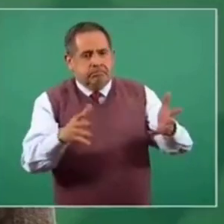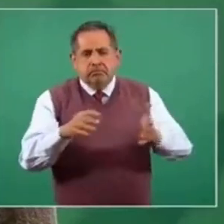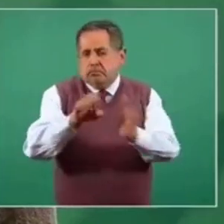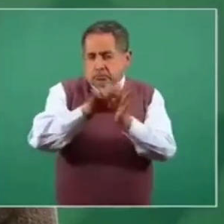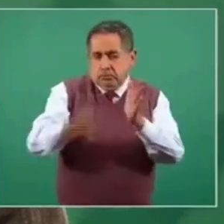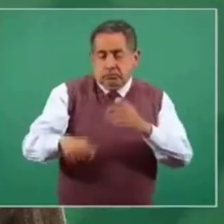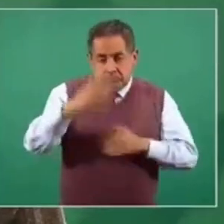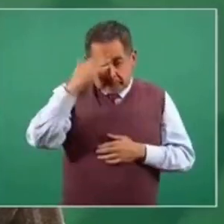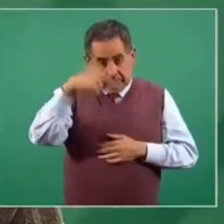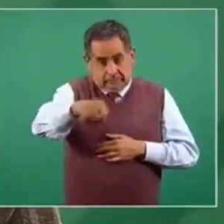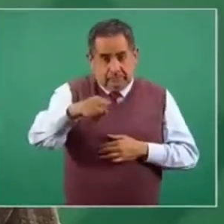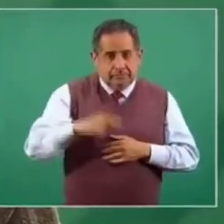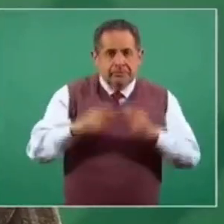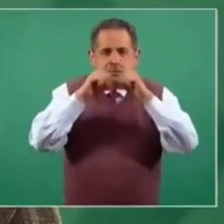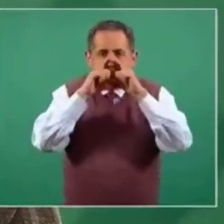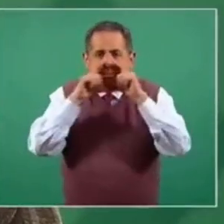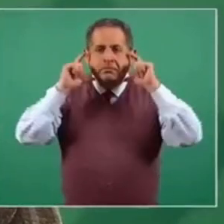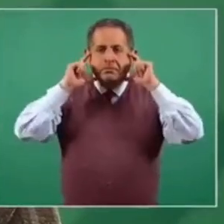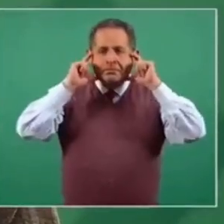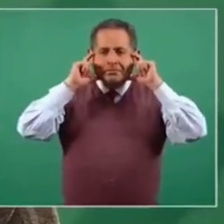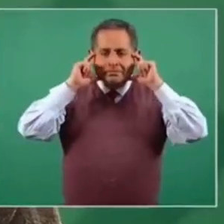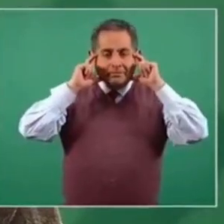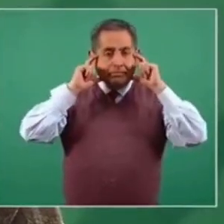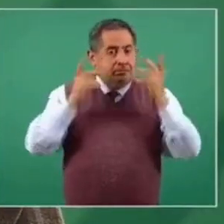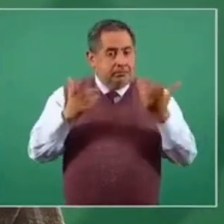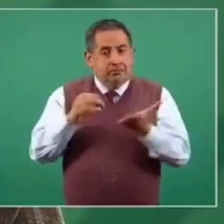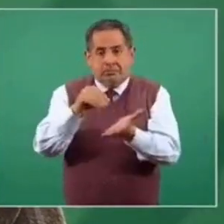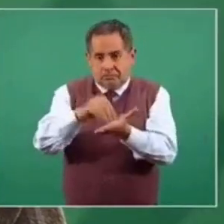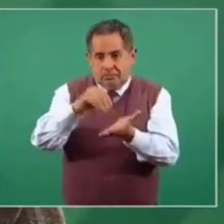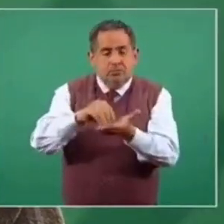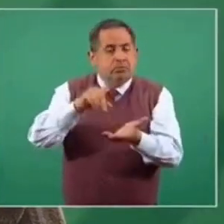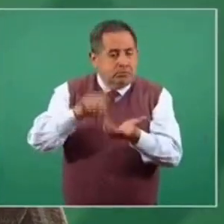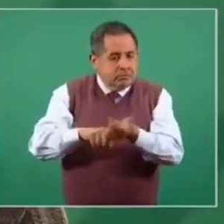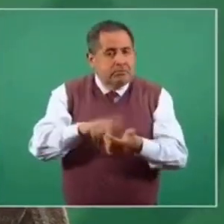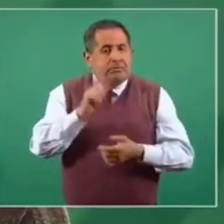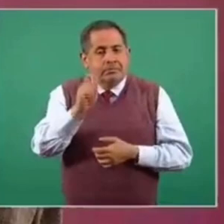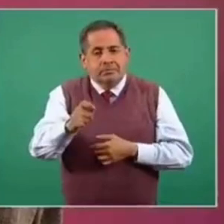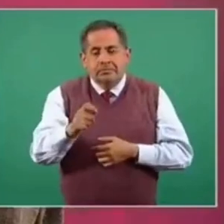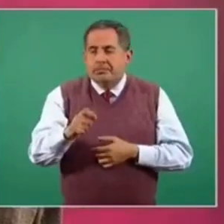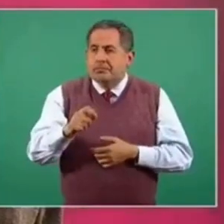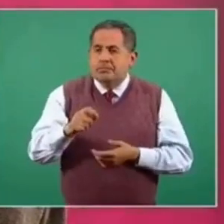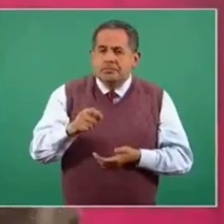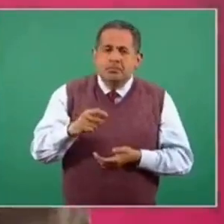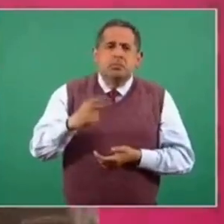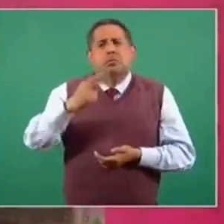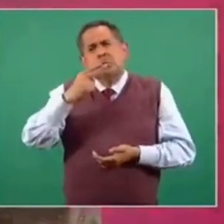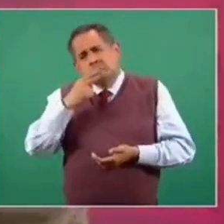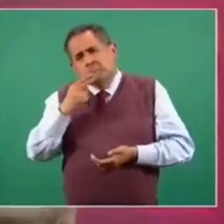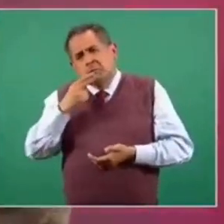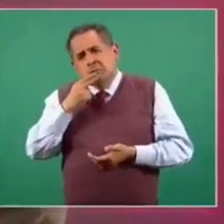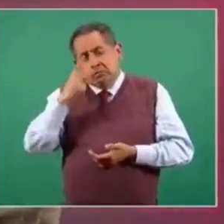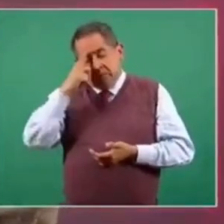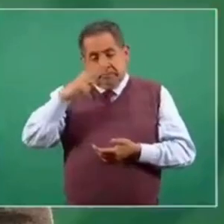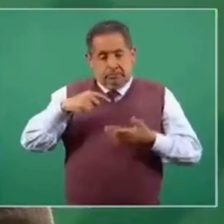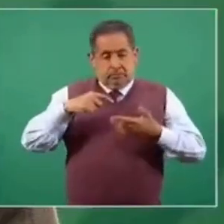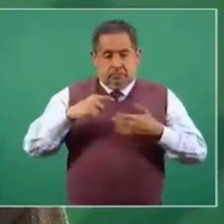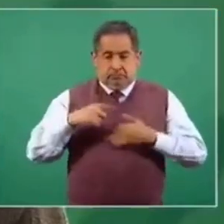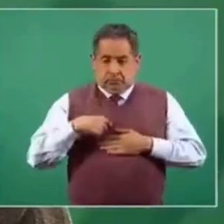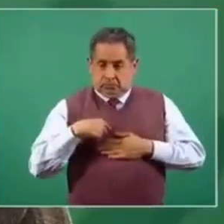Por ejemplo, el famoso cubrebocas sigue siendo un instrumento mayormente útil para no